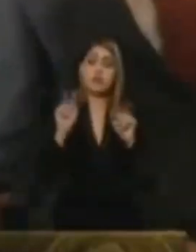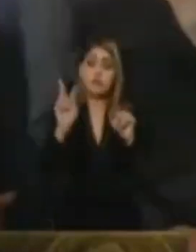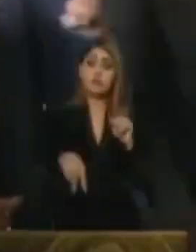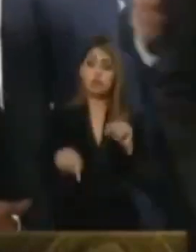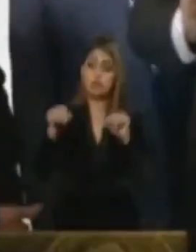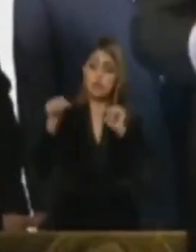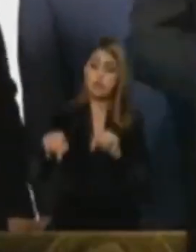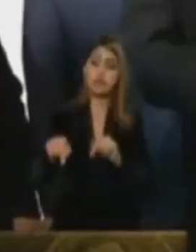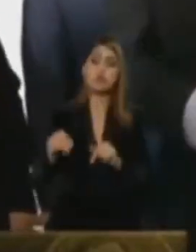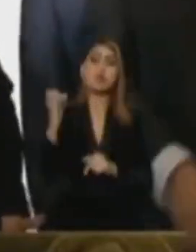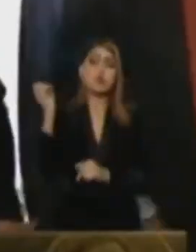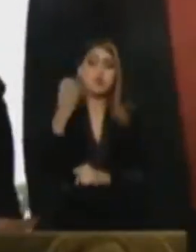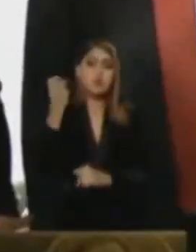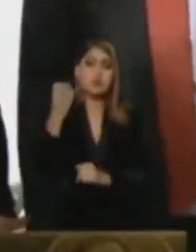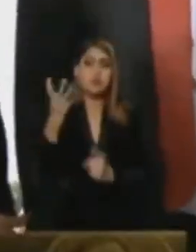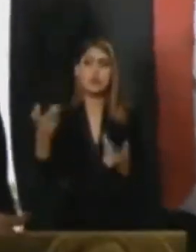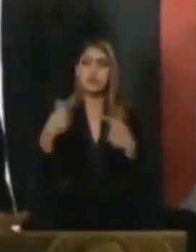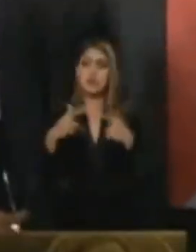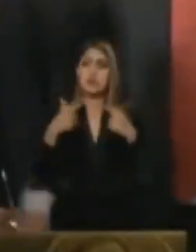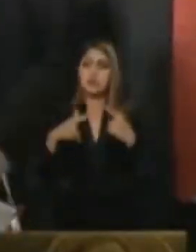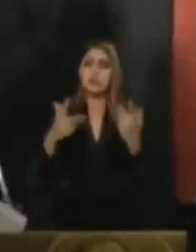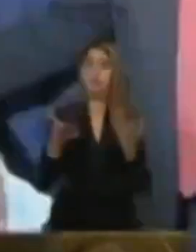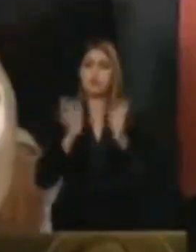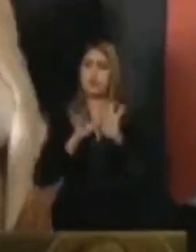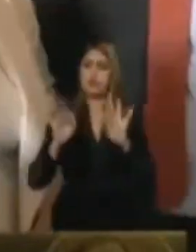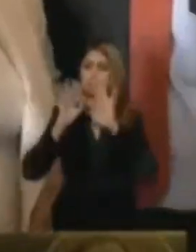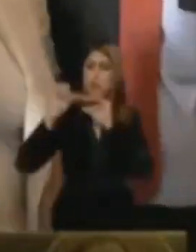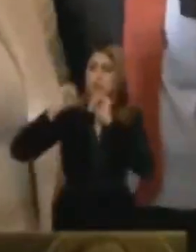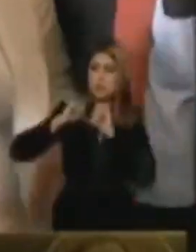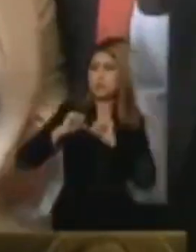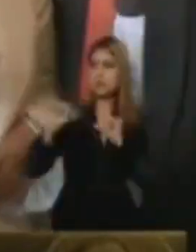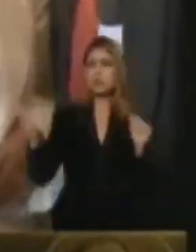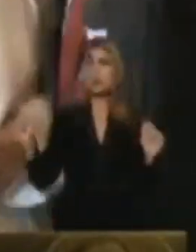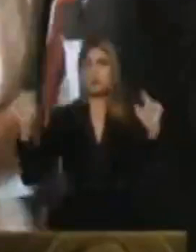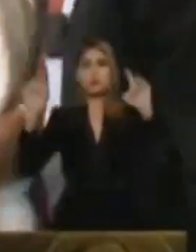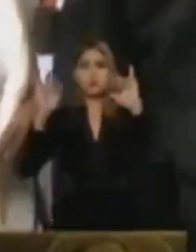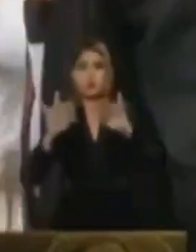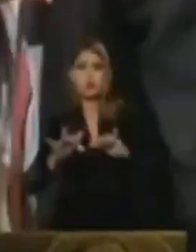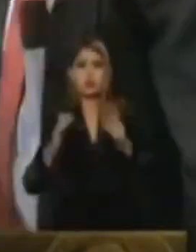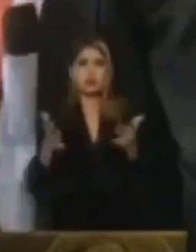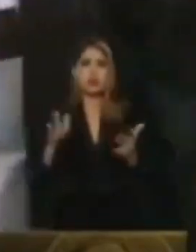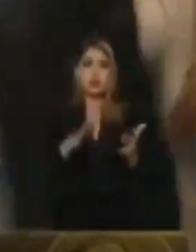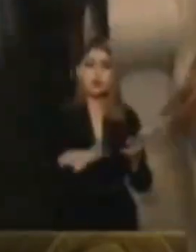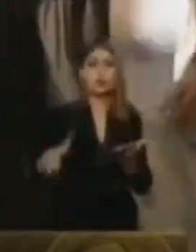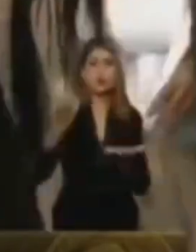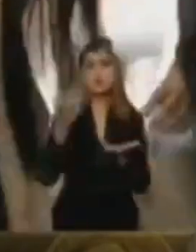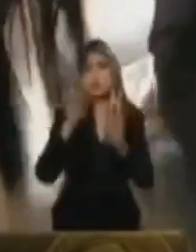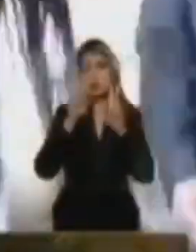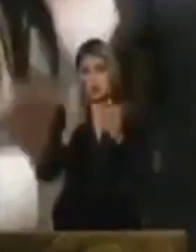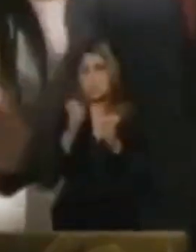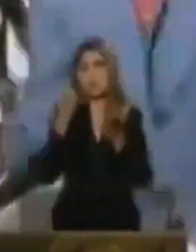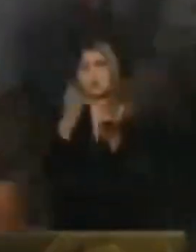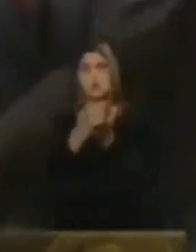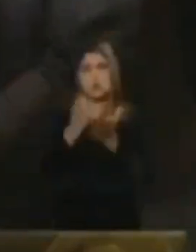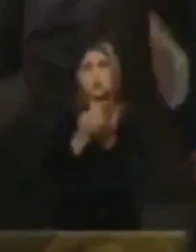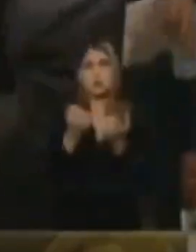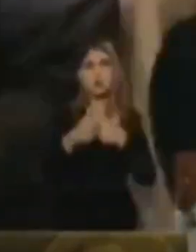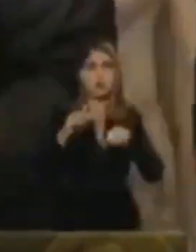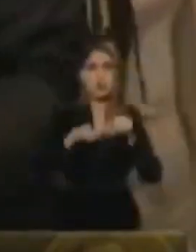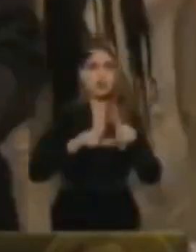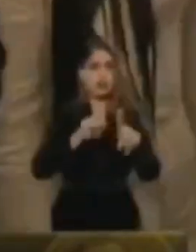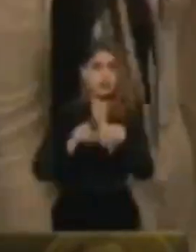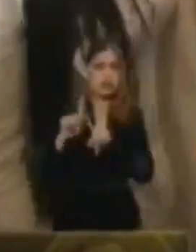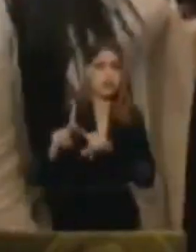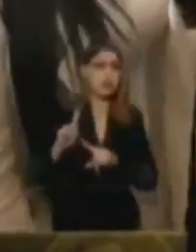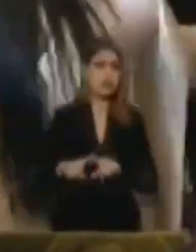que aglutina a diversos personajes de la vida política, económica y social de nuestro país, quienes se hacen